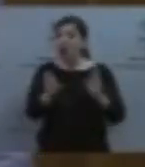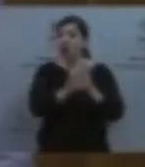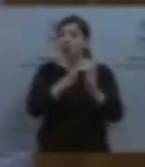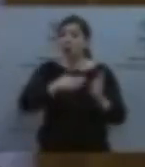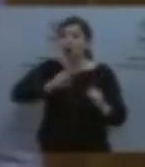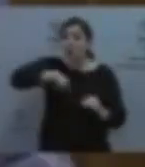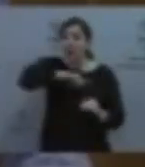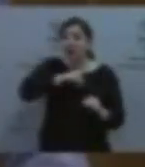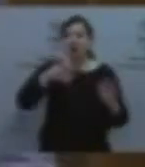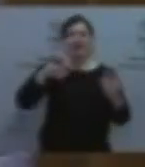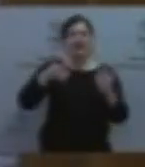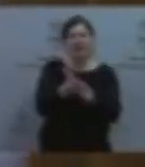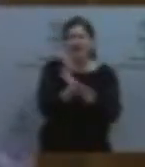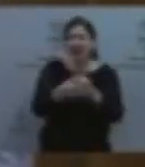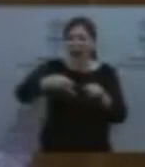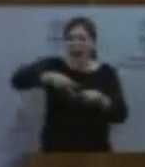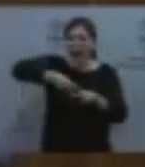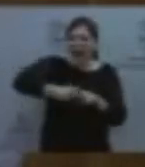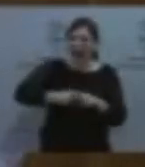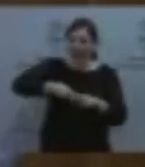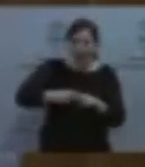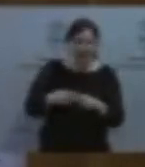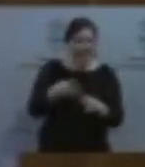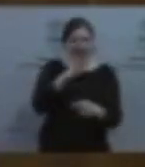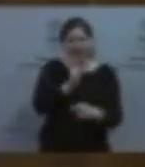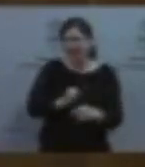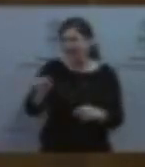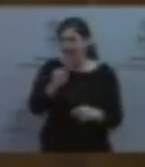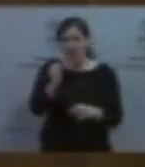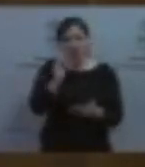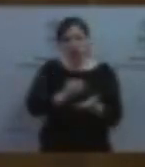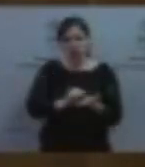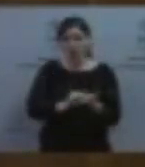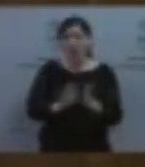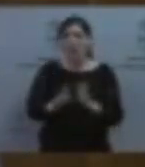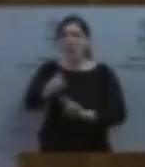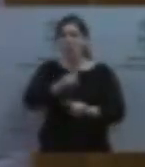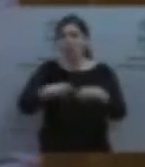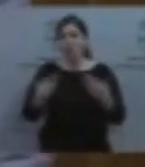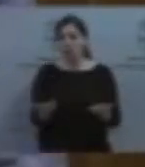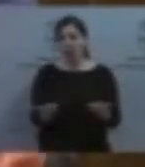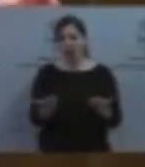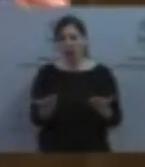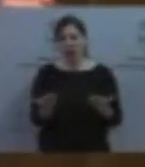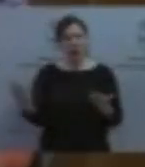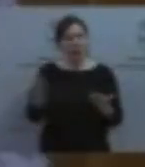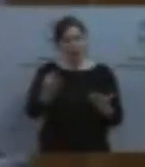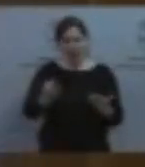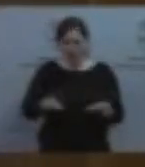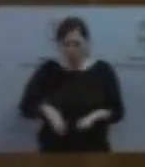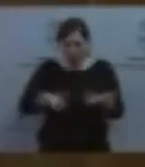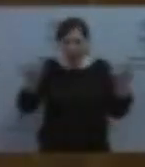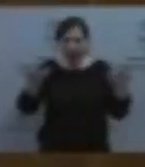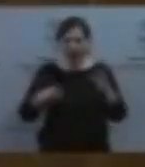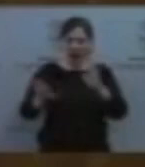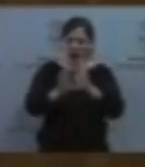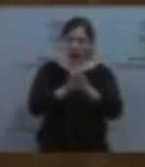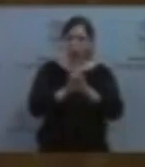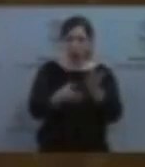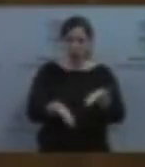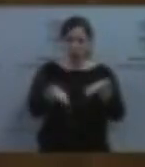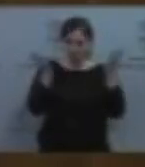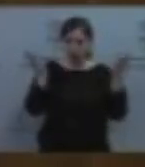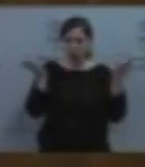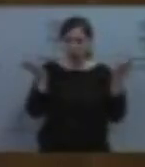ocasiones y tiene un gran problema, que no la dejamos desarrollarse, que siempre le ponemos cortapisas cuando puede entrar